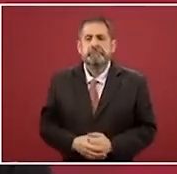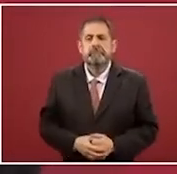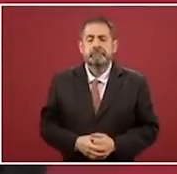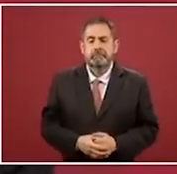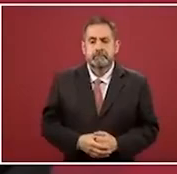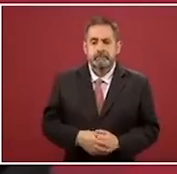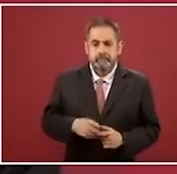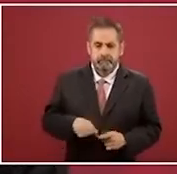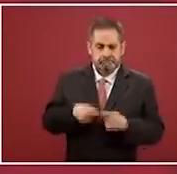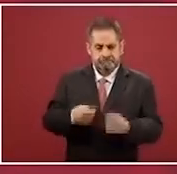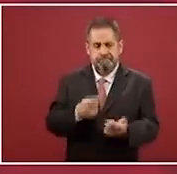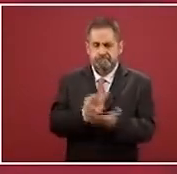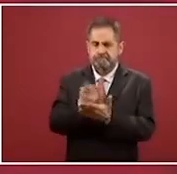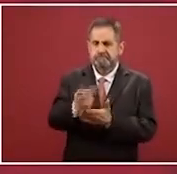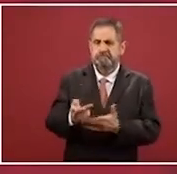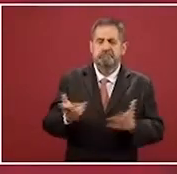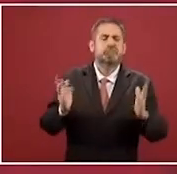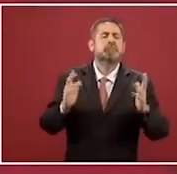y le damos un premio